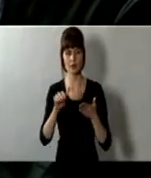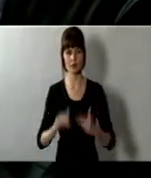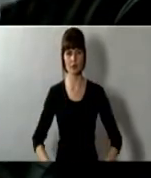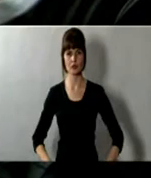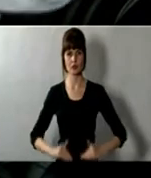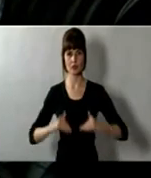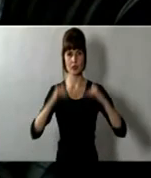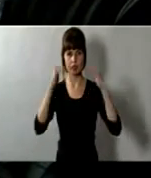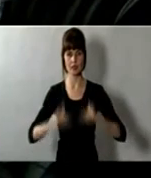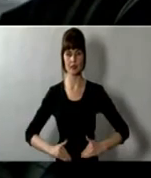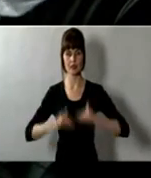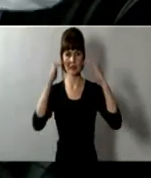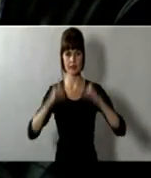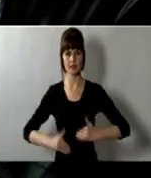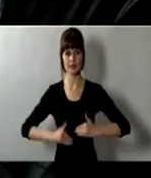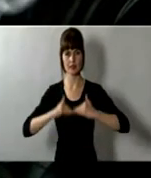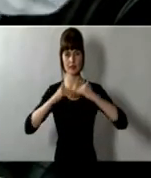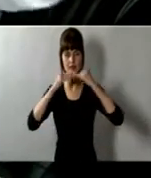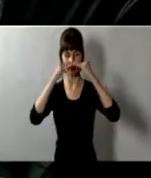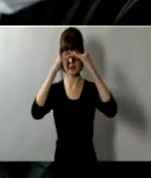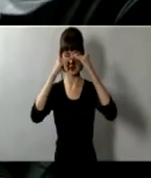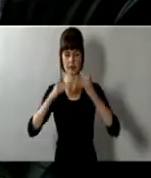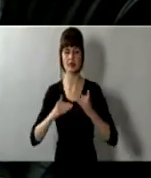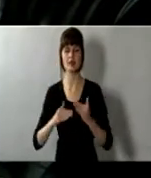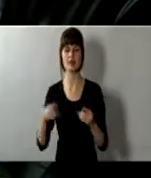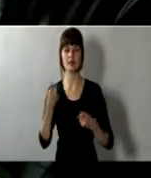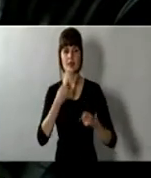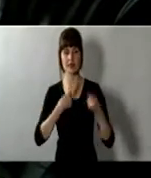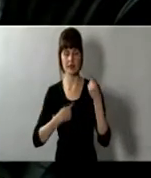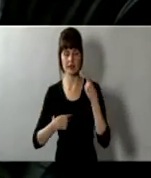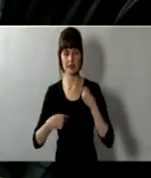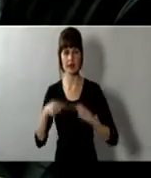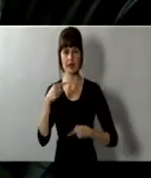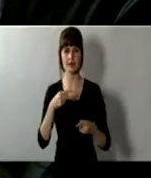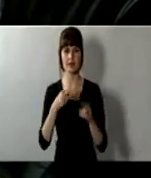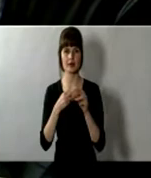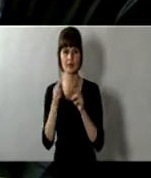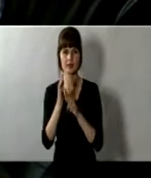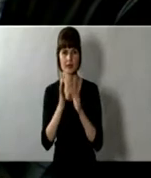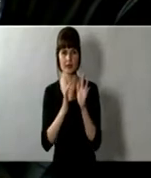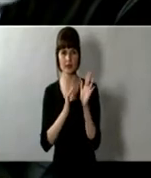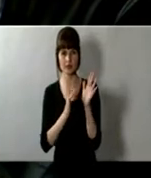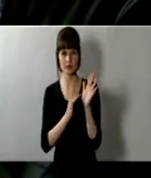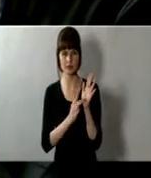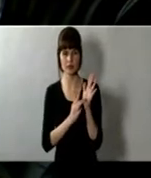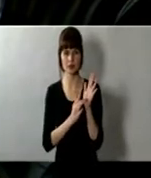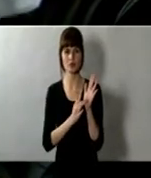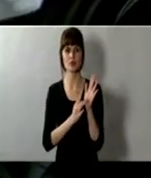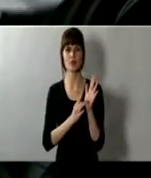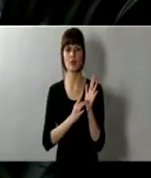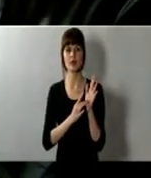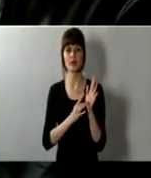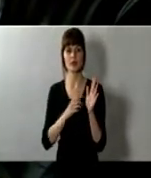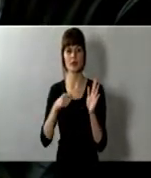Llena esos saleros De tu sal Padre Cambierte Transforma esa sal Para que esa sal Sirva para salar A otros Para que esa sal